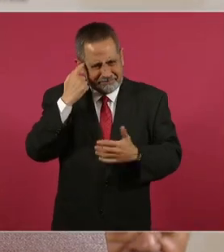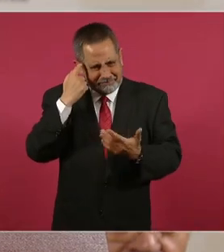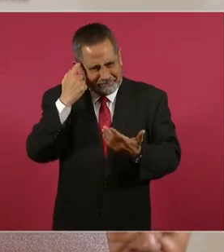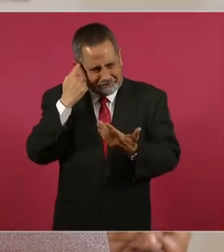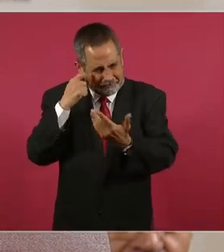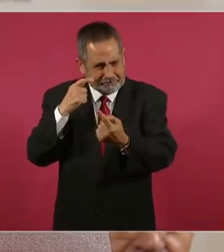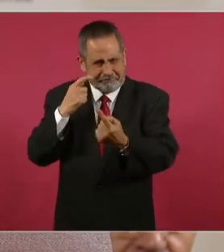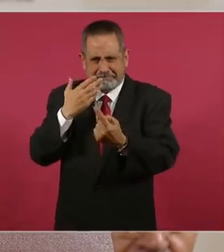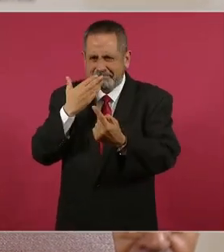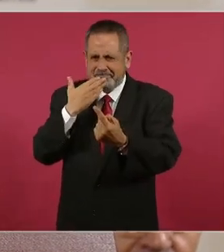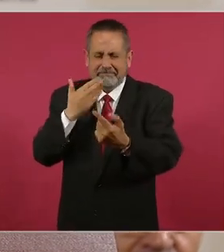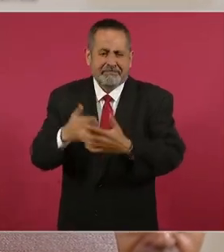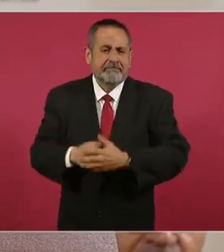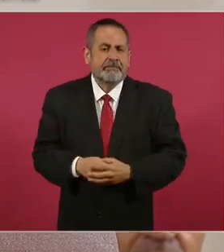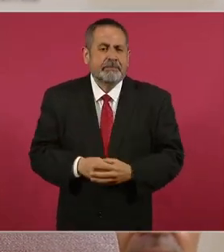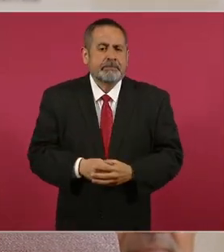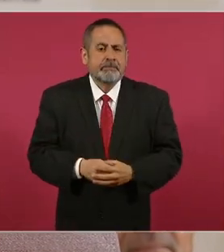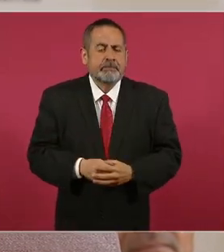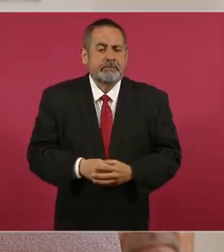En la selva y